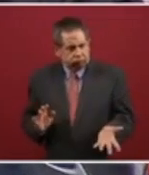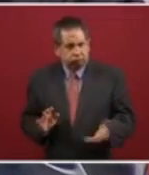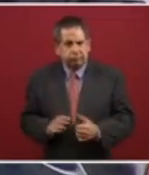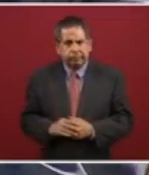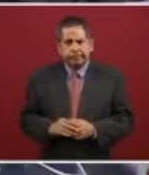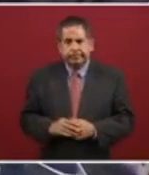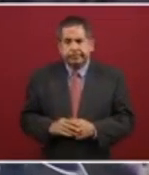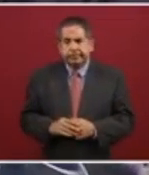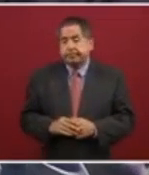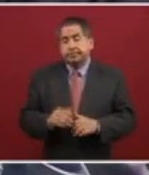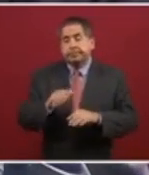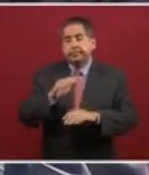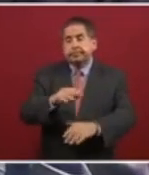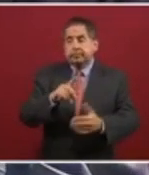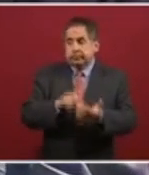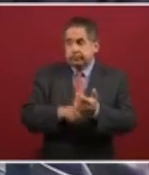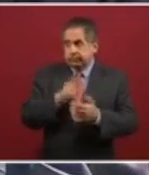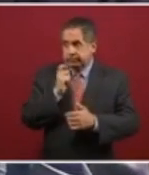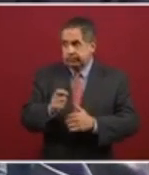acerca de